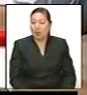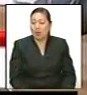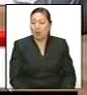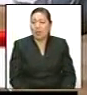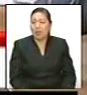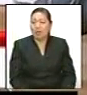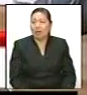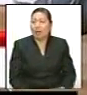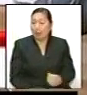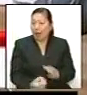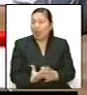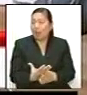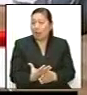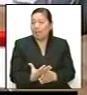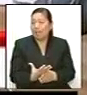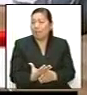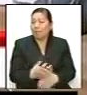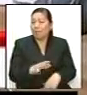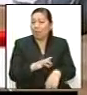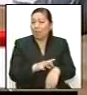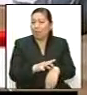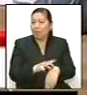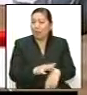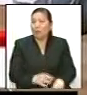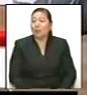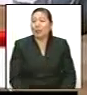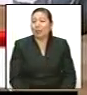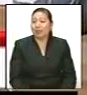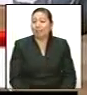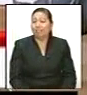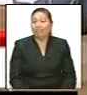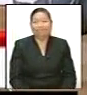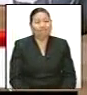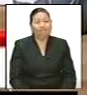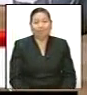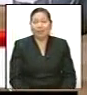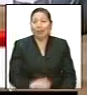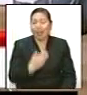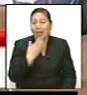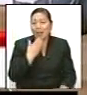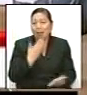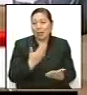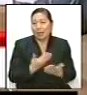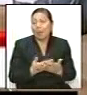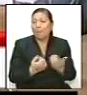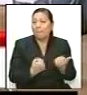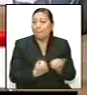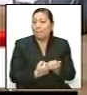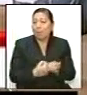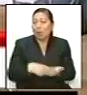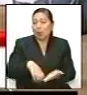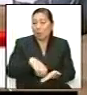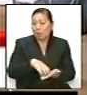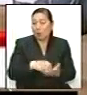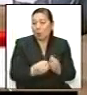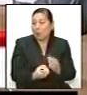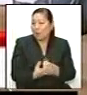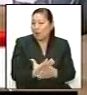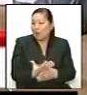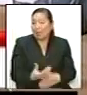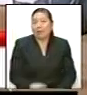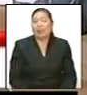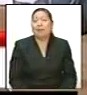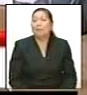la ciudad de Arequipa y de los médicos, saludarlos, expresarles pues nuestro agradecimiento por colaborar con el pueblo de Arequipa,